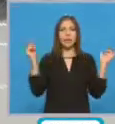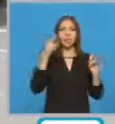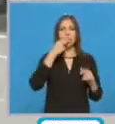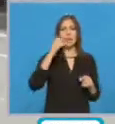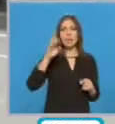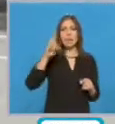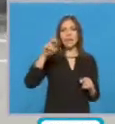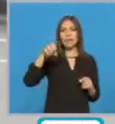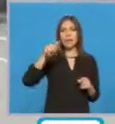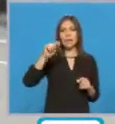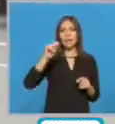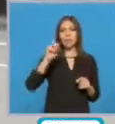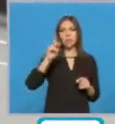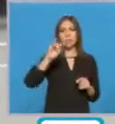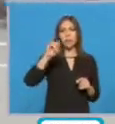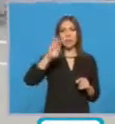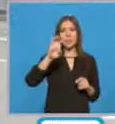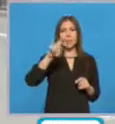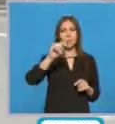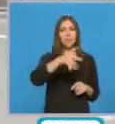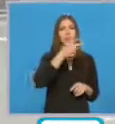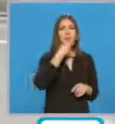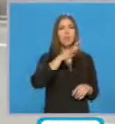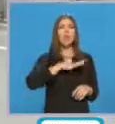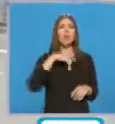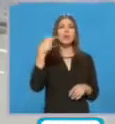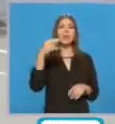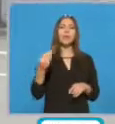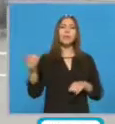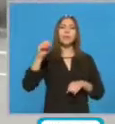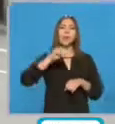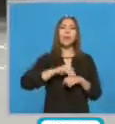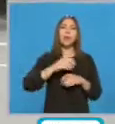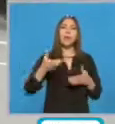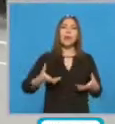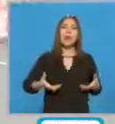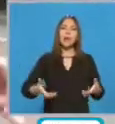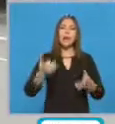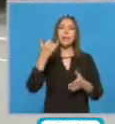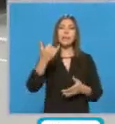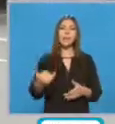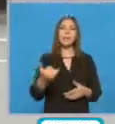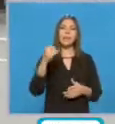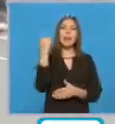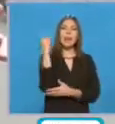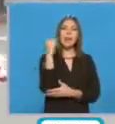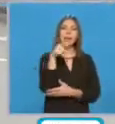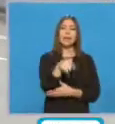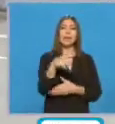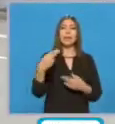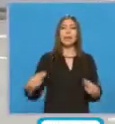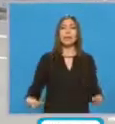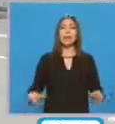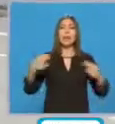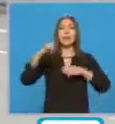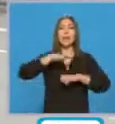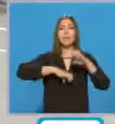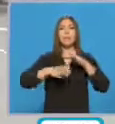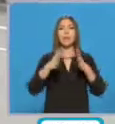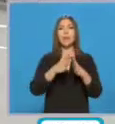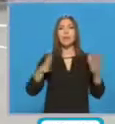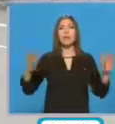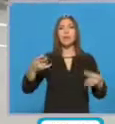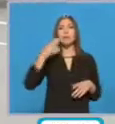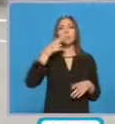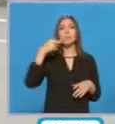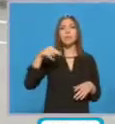hasta incluso tiene una calle y un jardín aquí donde está el mercado de San Juan. Ahí había una gran empresa cigarrera, El Buen